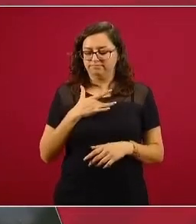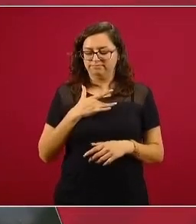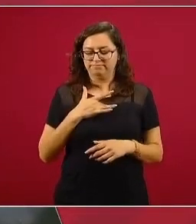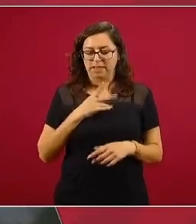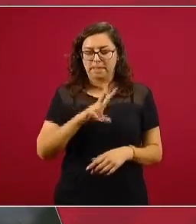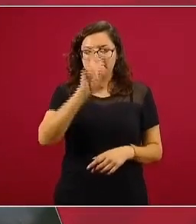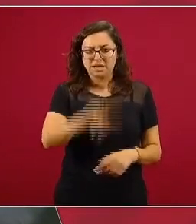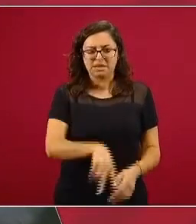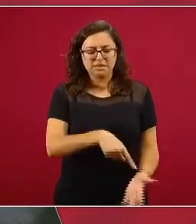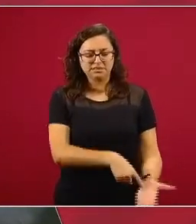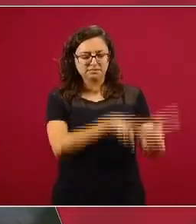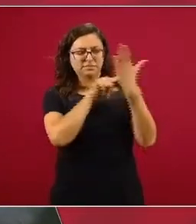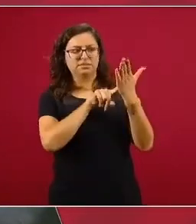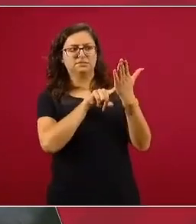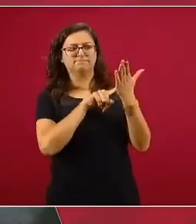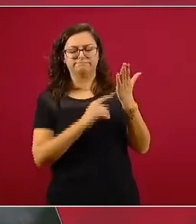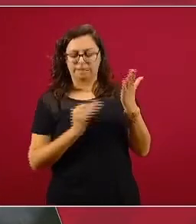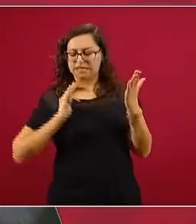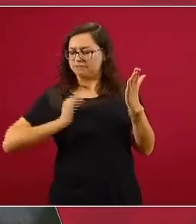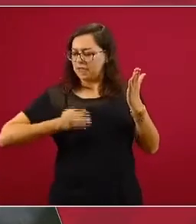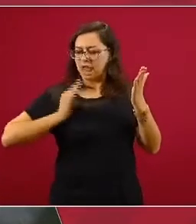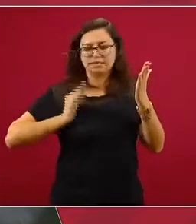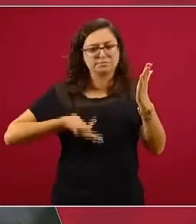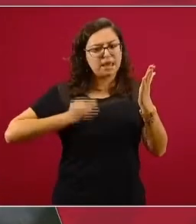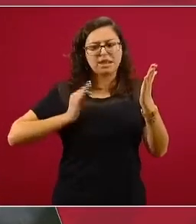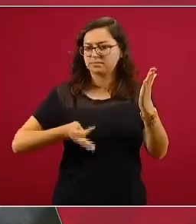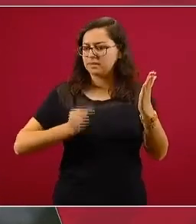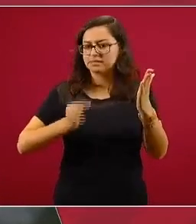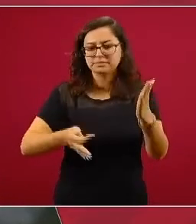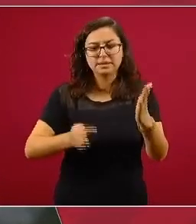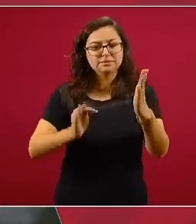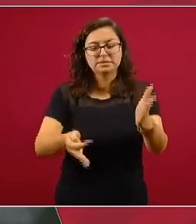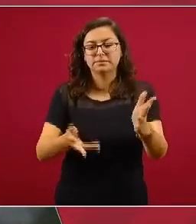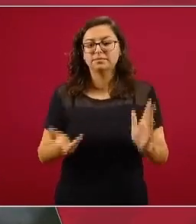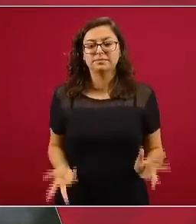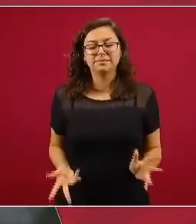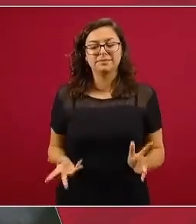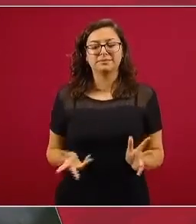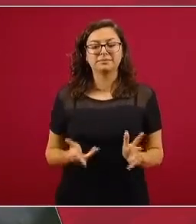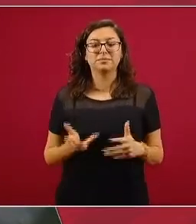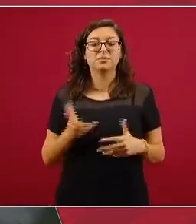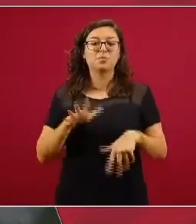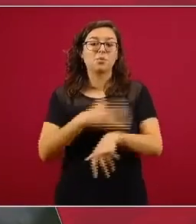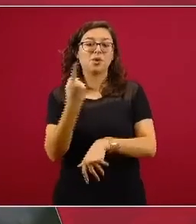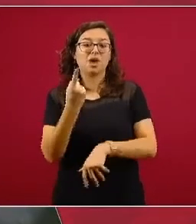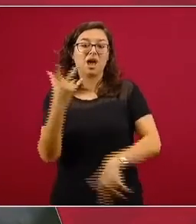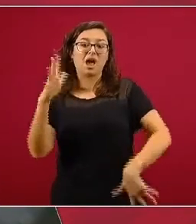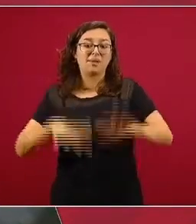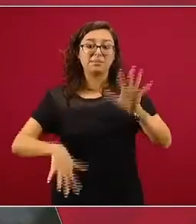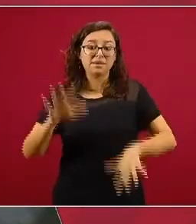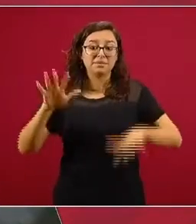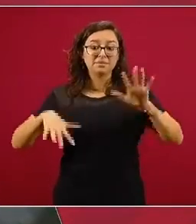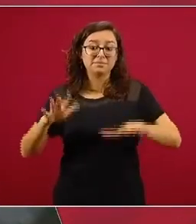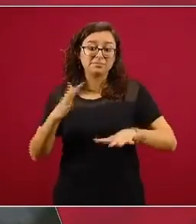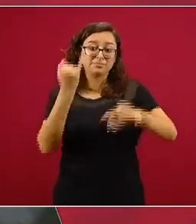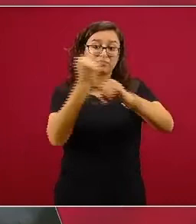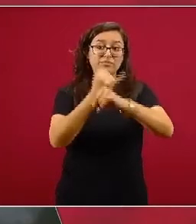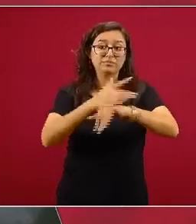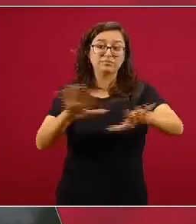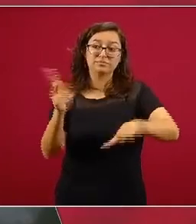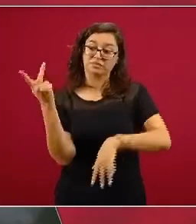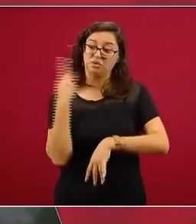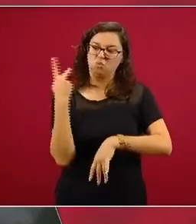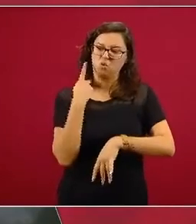verdad y salgamos de esta dinámica que suele ocurrir cuando se politizan la información